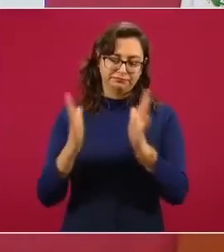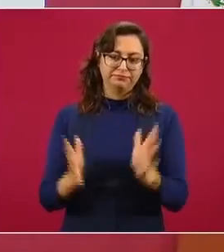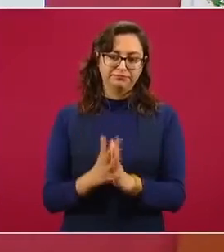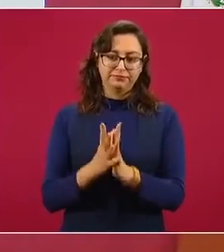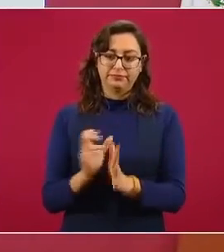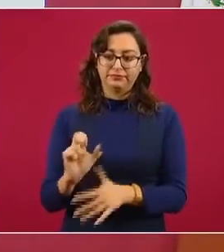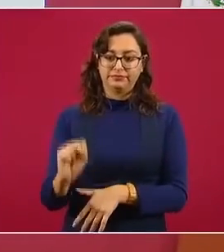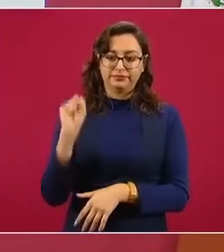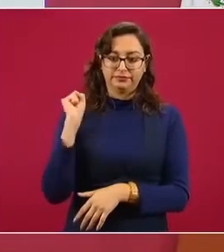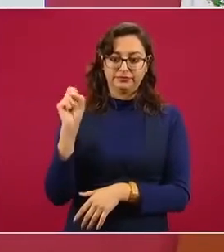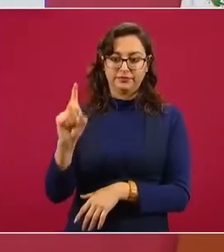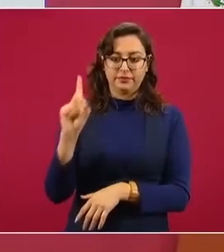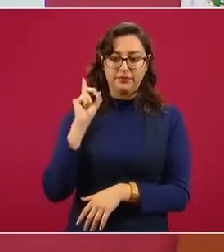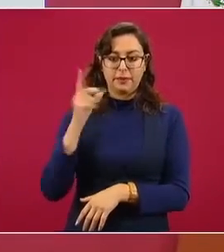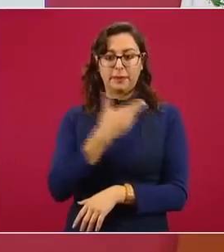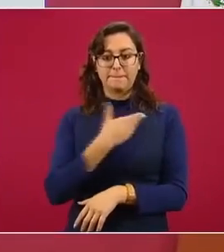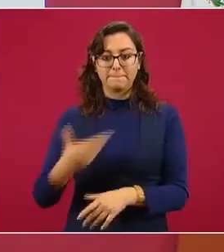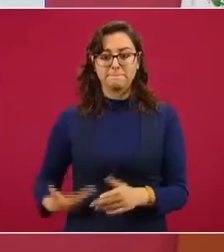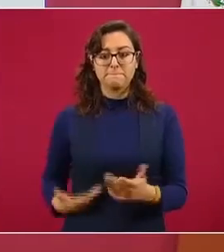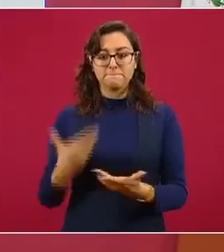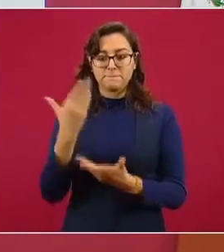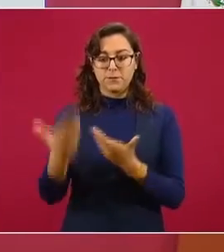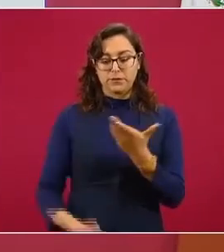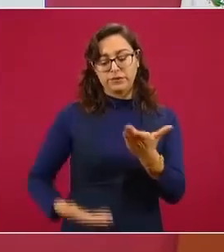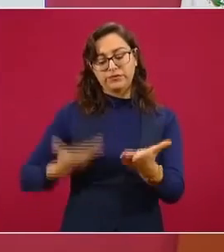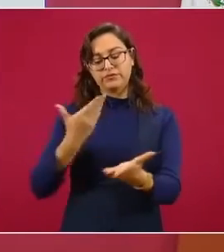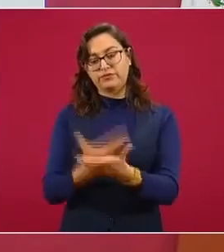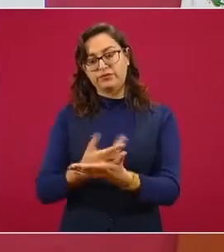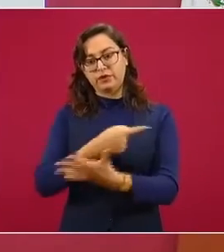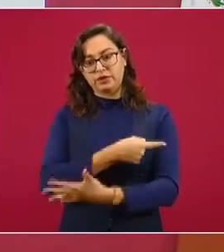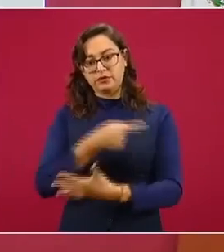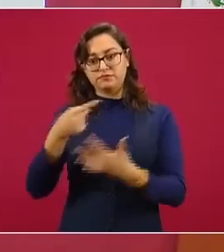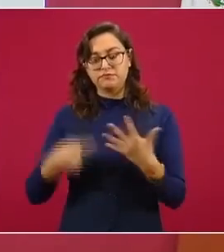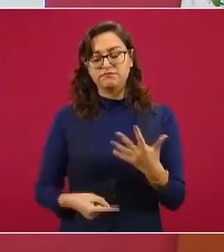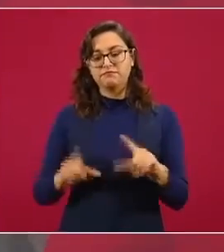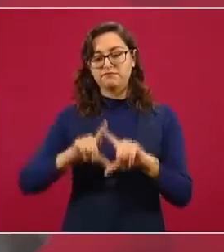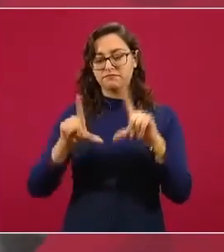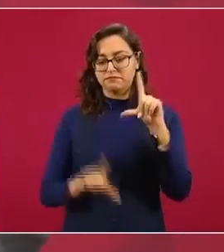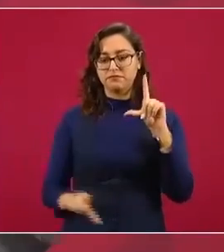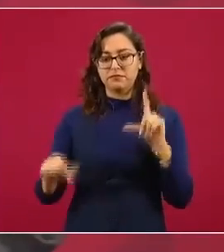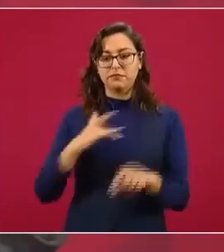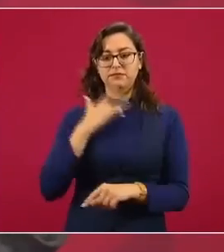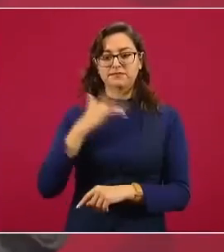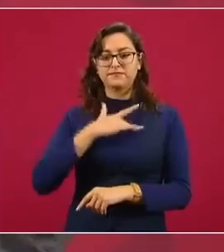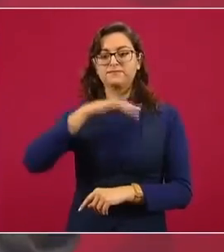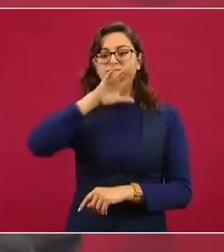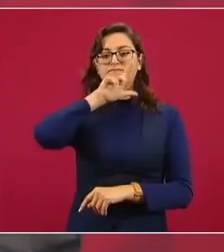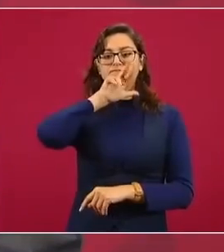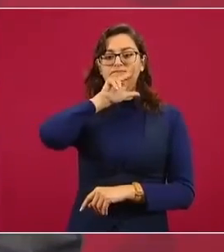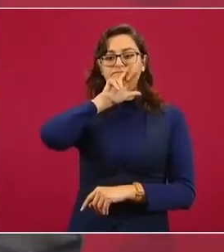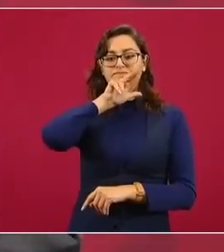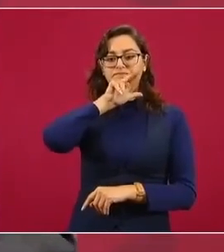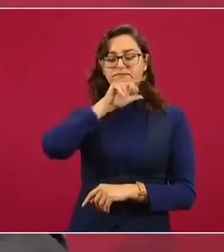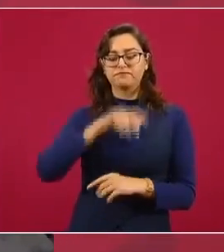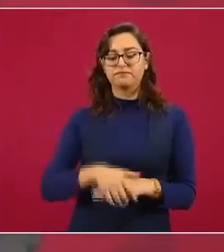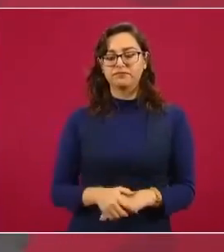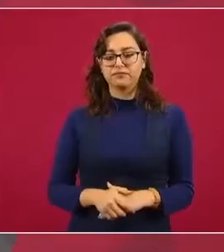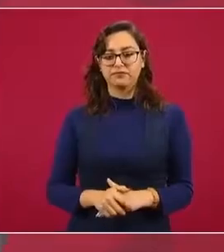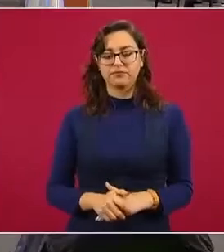presidente planteó varios de las principales preocupaciones de México. La siguiente, por